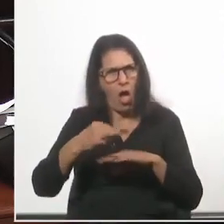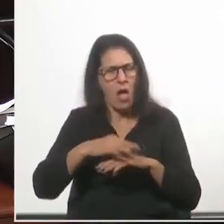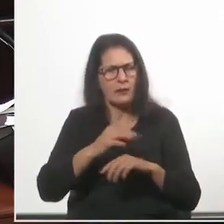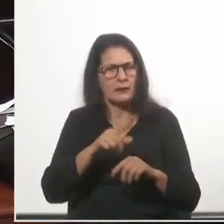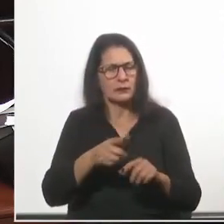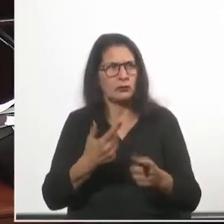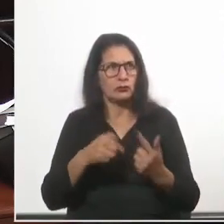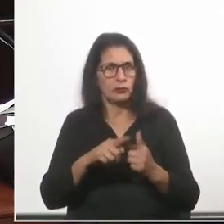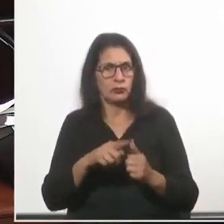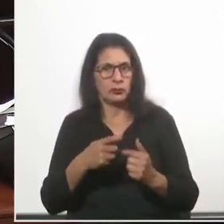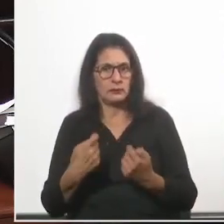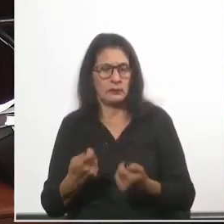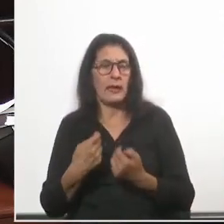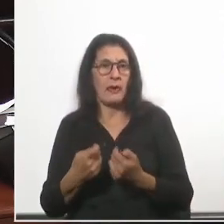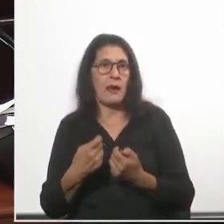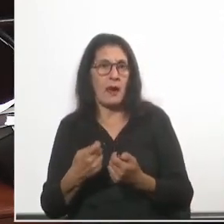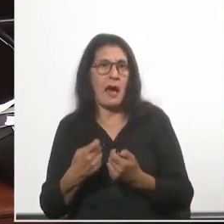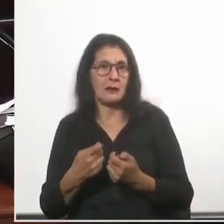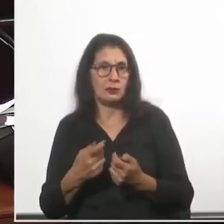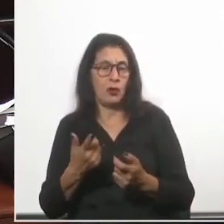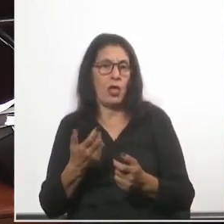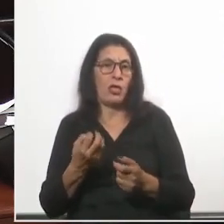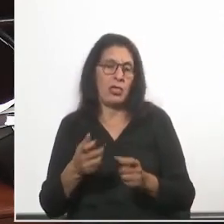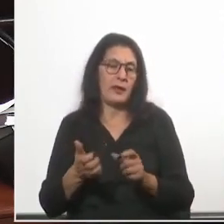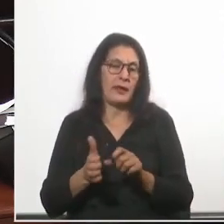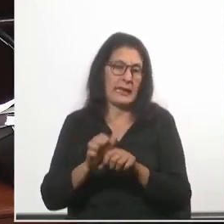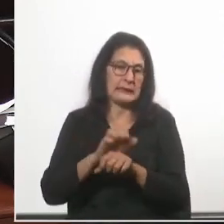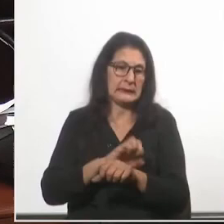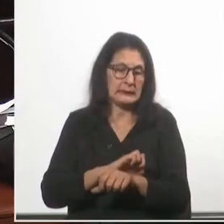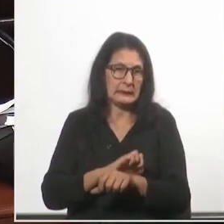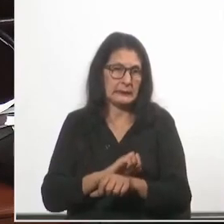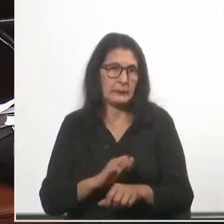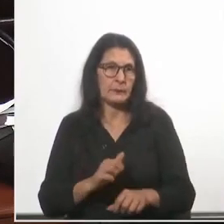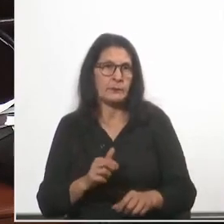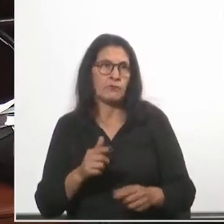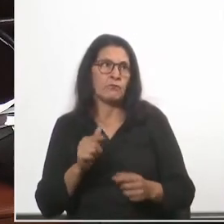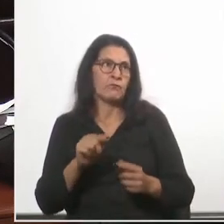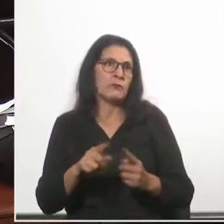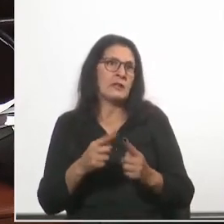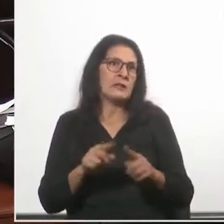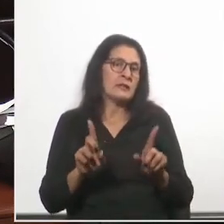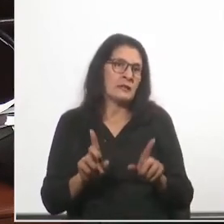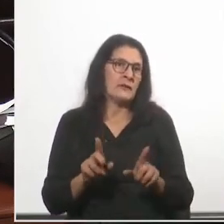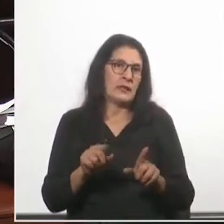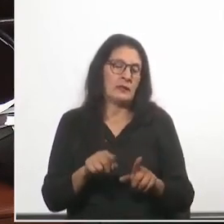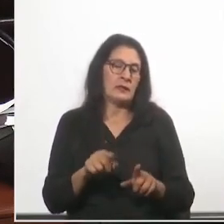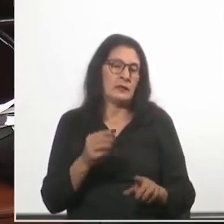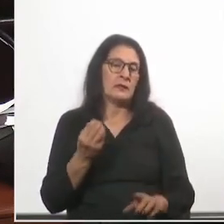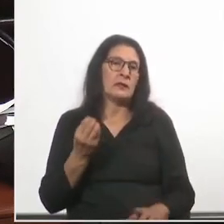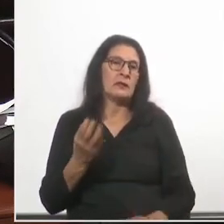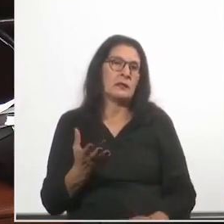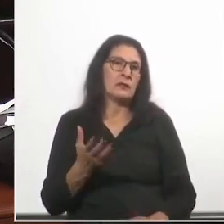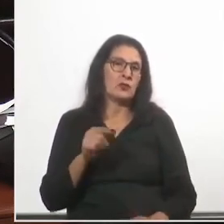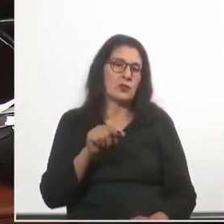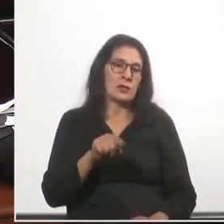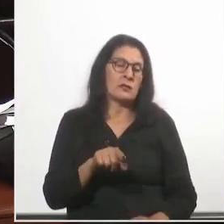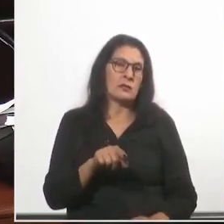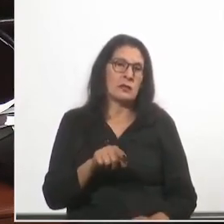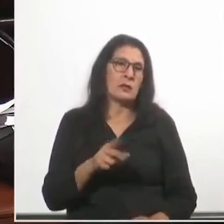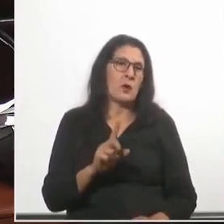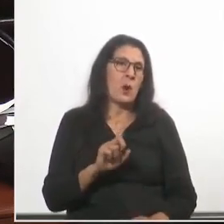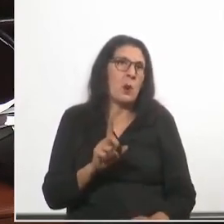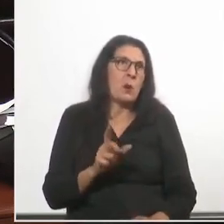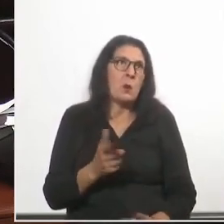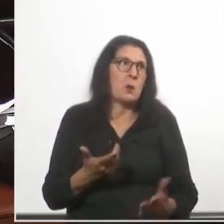el gasto de una tarea de esquila que tiende a producir un elemento que no